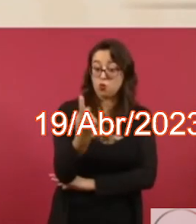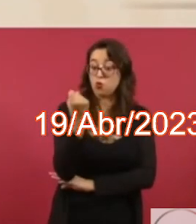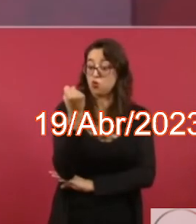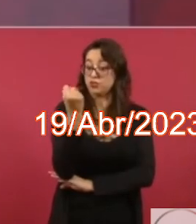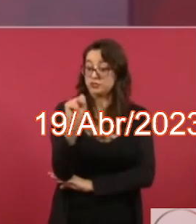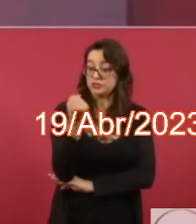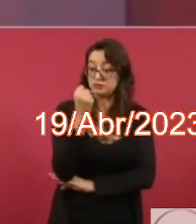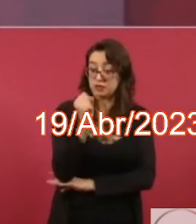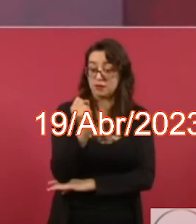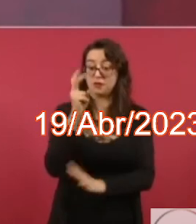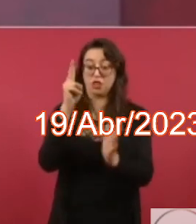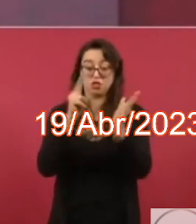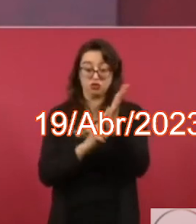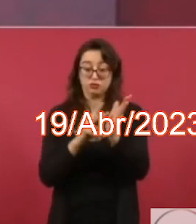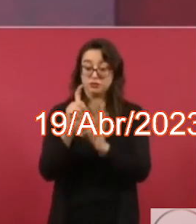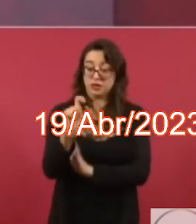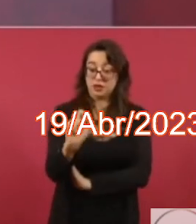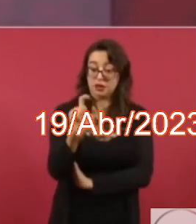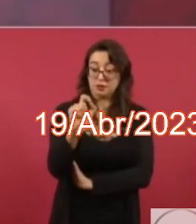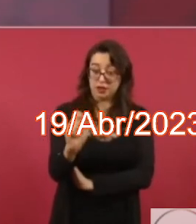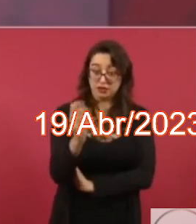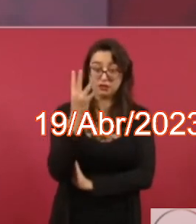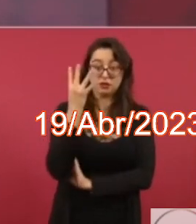1 de septiembre del año próximo,